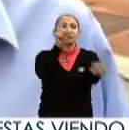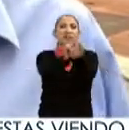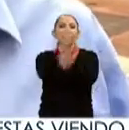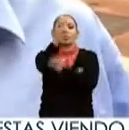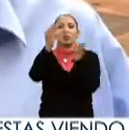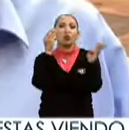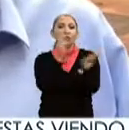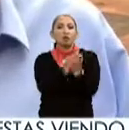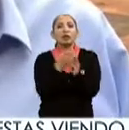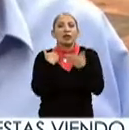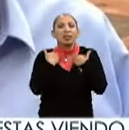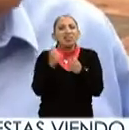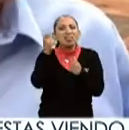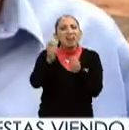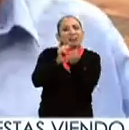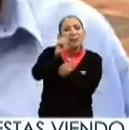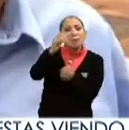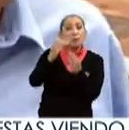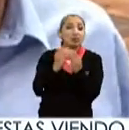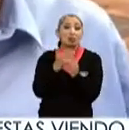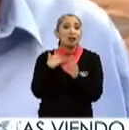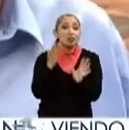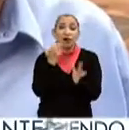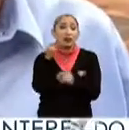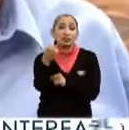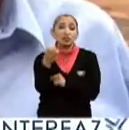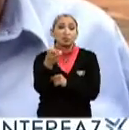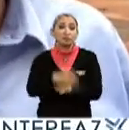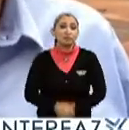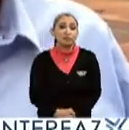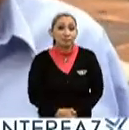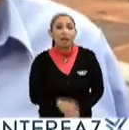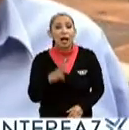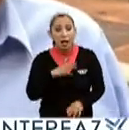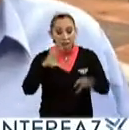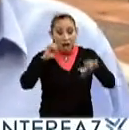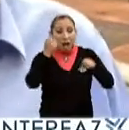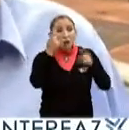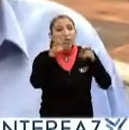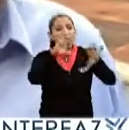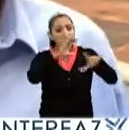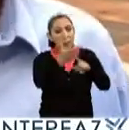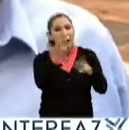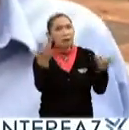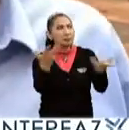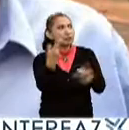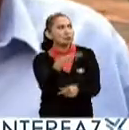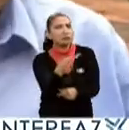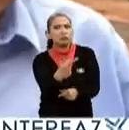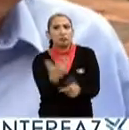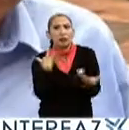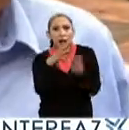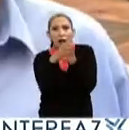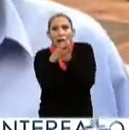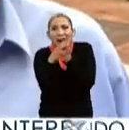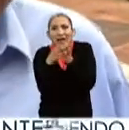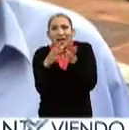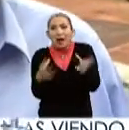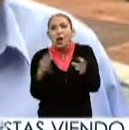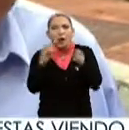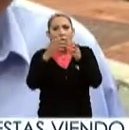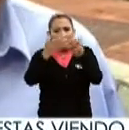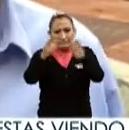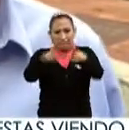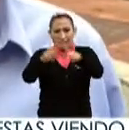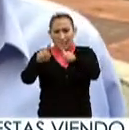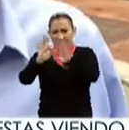al mundo, de comprensión del mundo, y ya no contaremos con él. Hay comunidades que han desarrollado, digamos, una gran o una